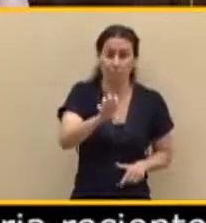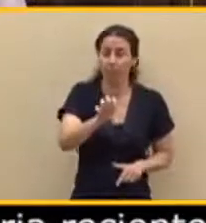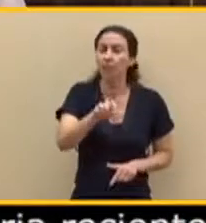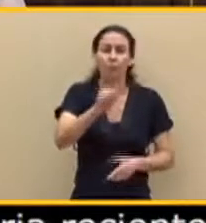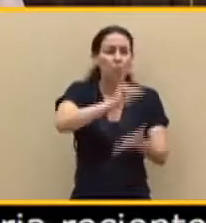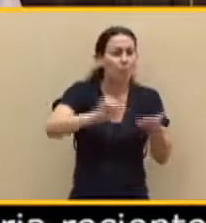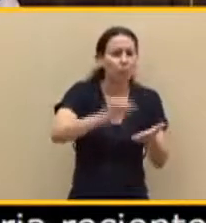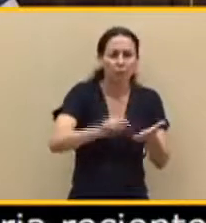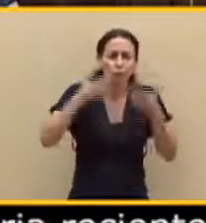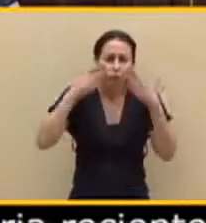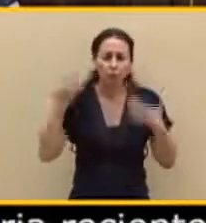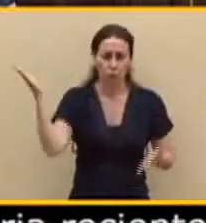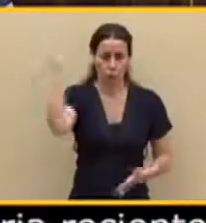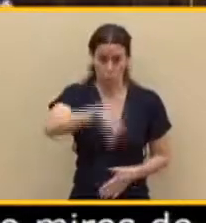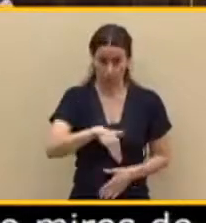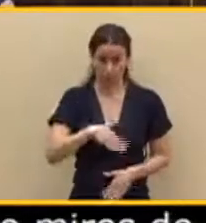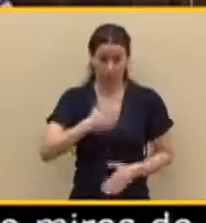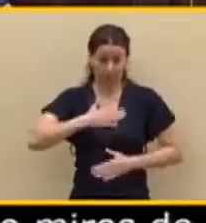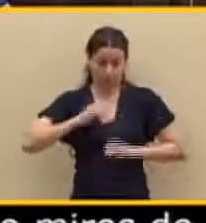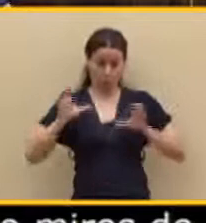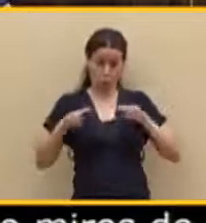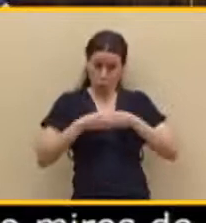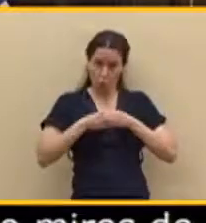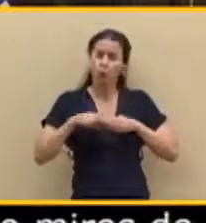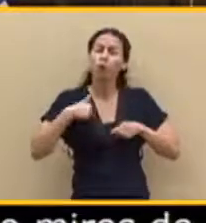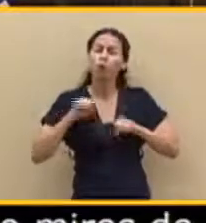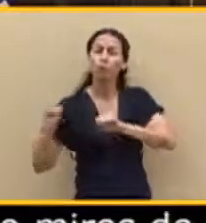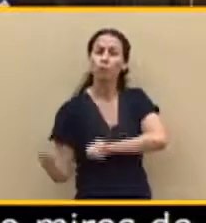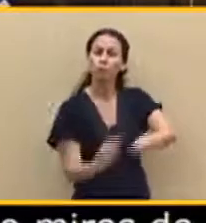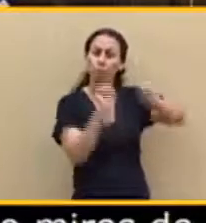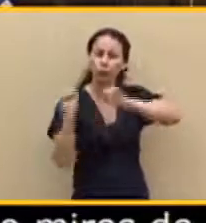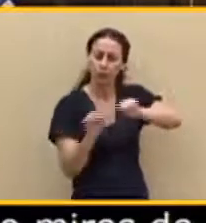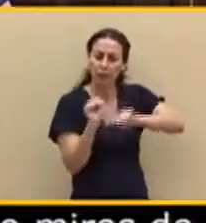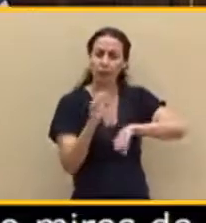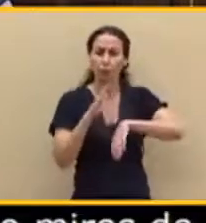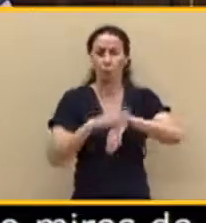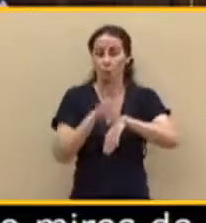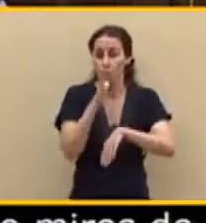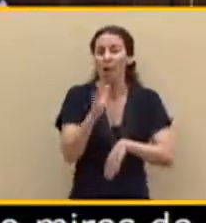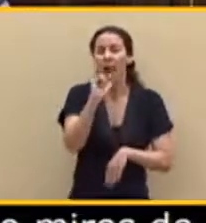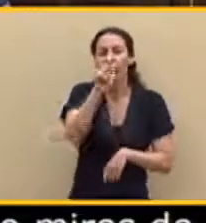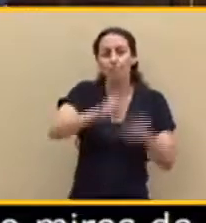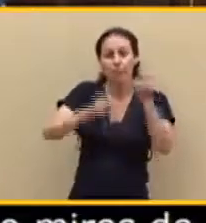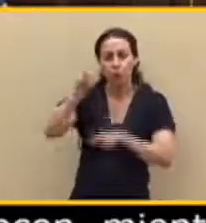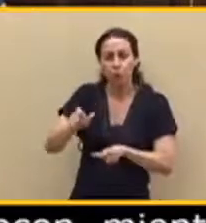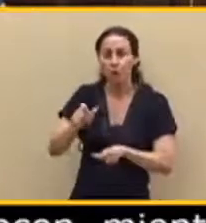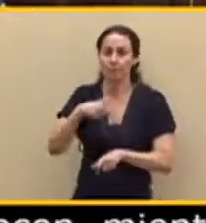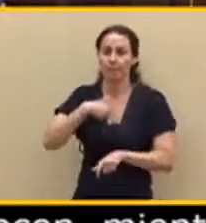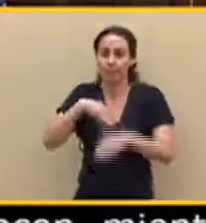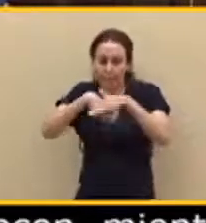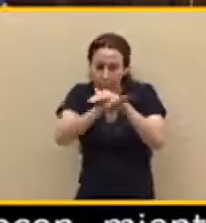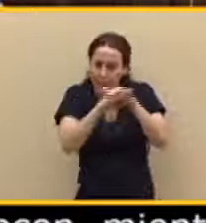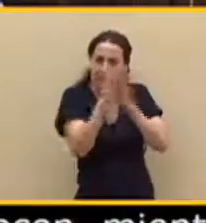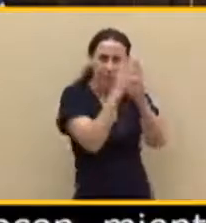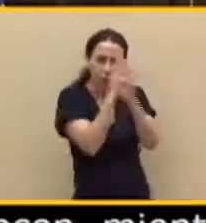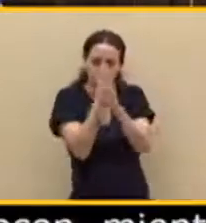nosotros, señorías del Partido Popular, estamos protegiendo a perseguidos por la justicia internacional y les tenemos escondidos en los consejos de